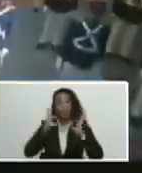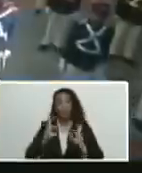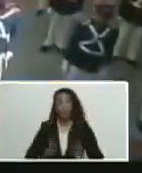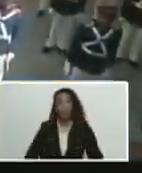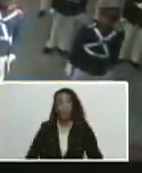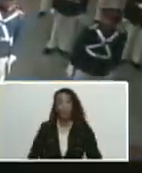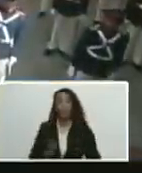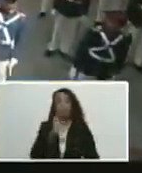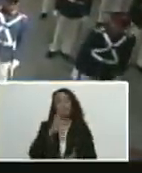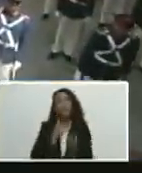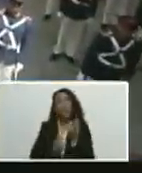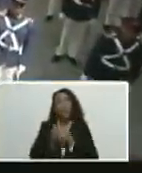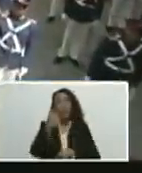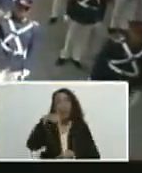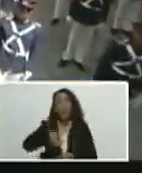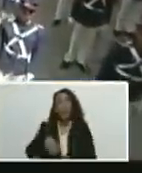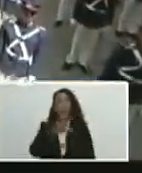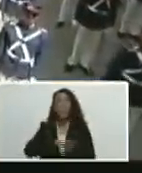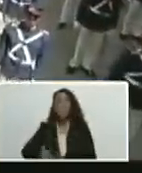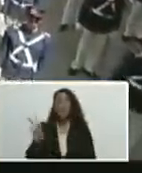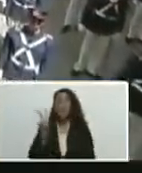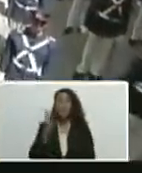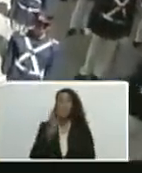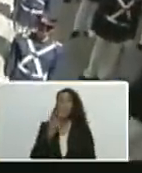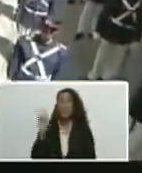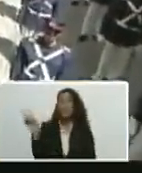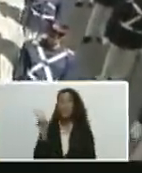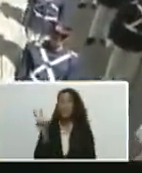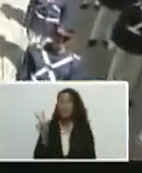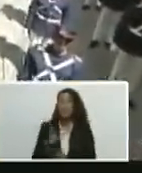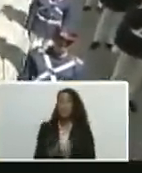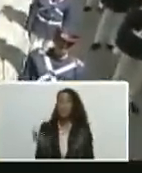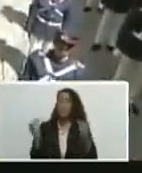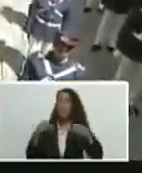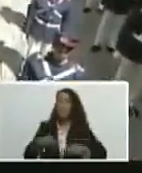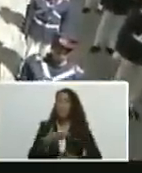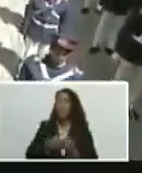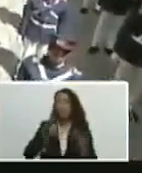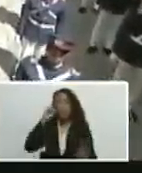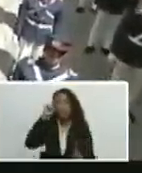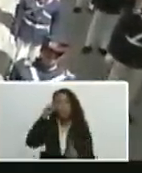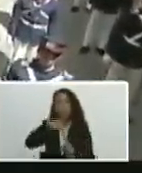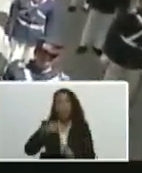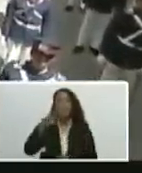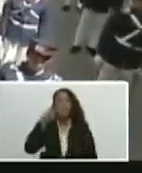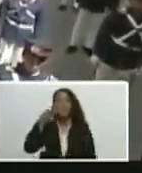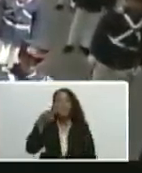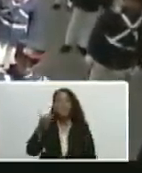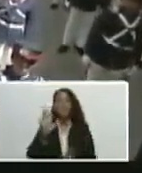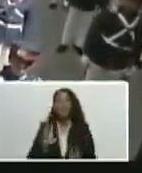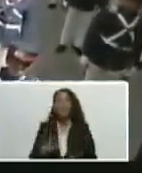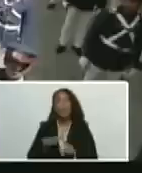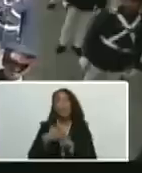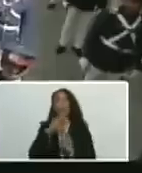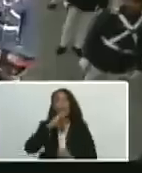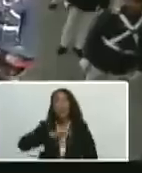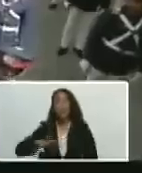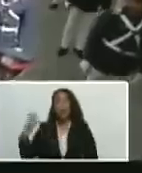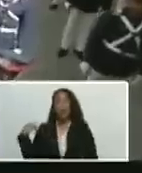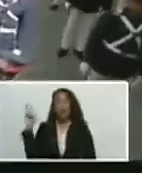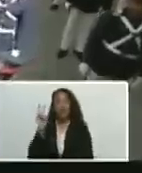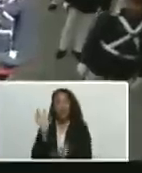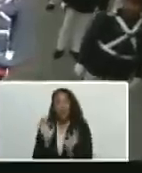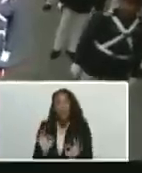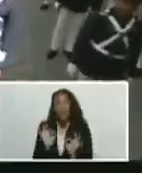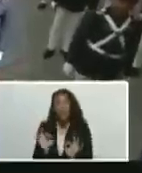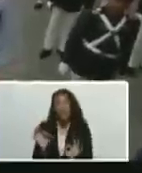y socioeconómicos de un territorio, de acuerdo a un objetivo político en un momento histórico